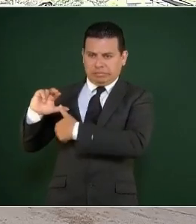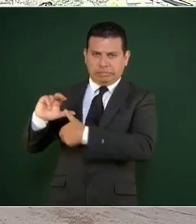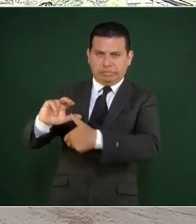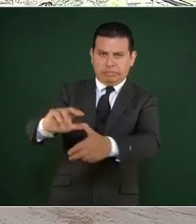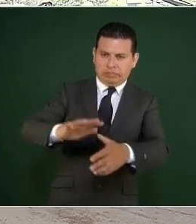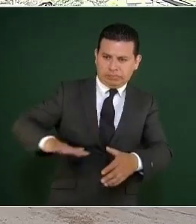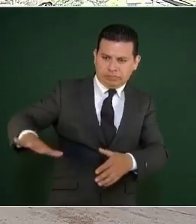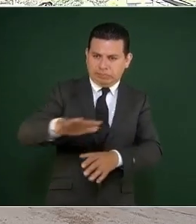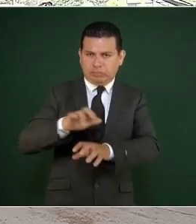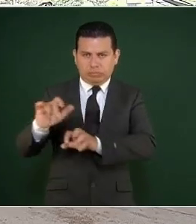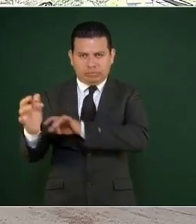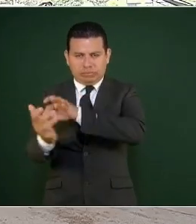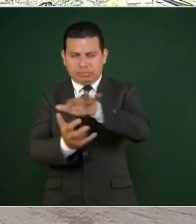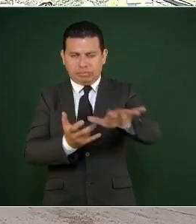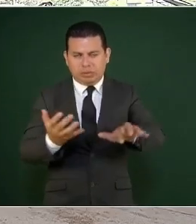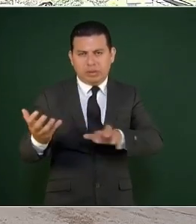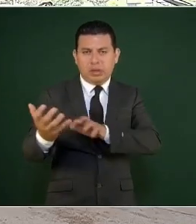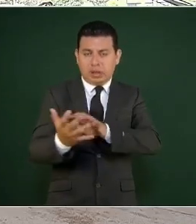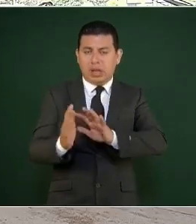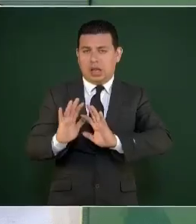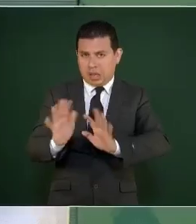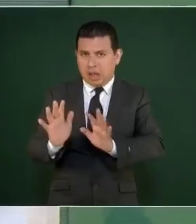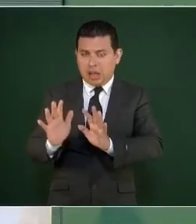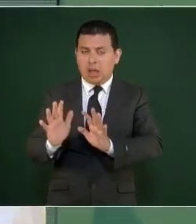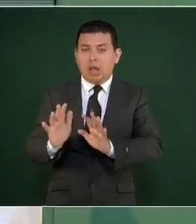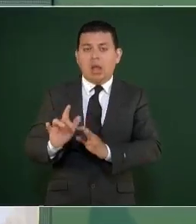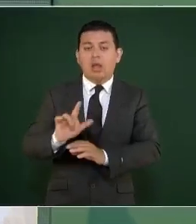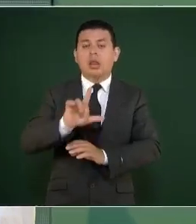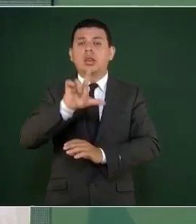de la región, y